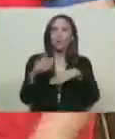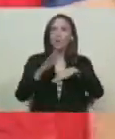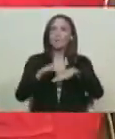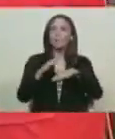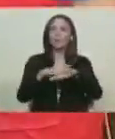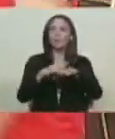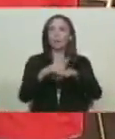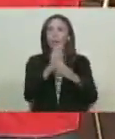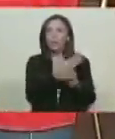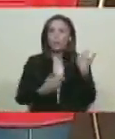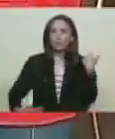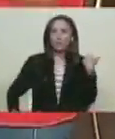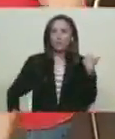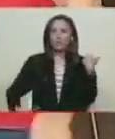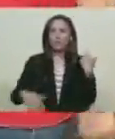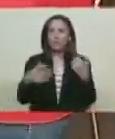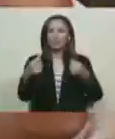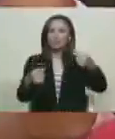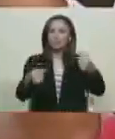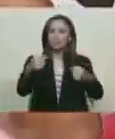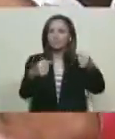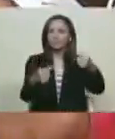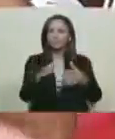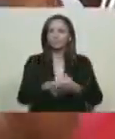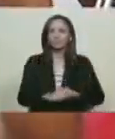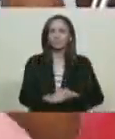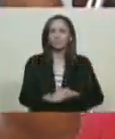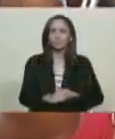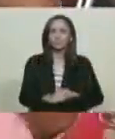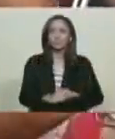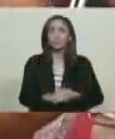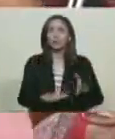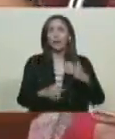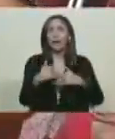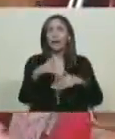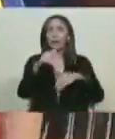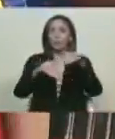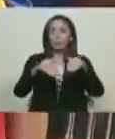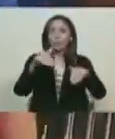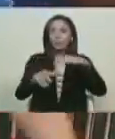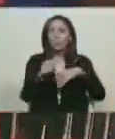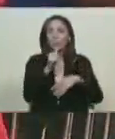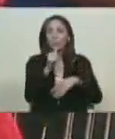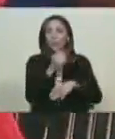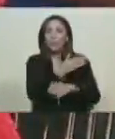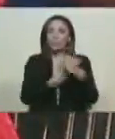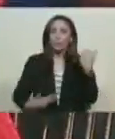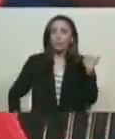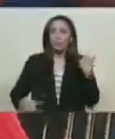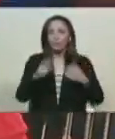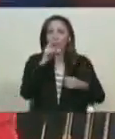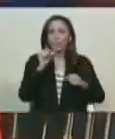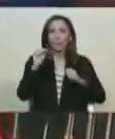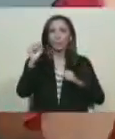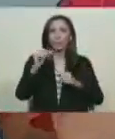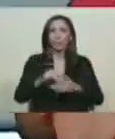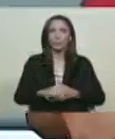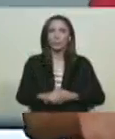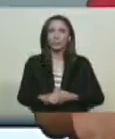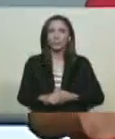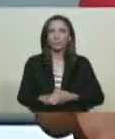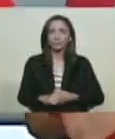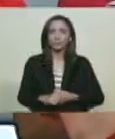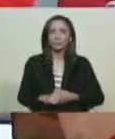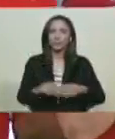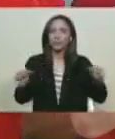de victoria es un transportista y nuestro candidato es el transportista mayor, Nicolás Maduro Moro. ¡Y que